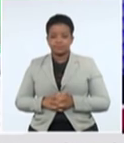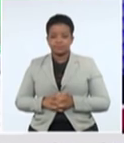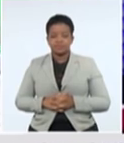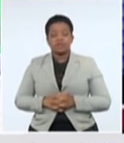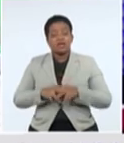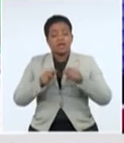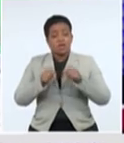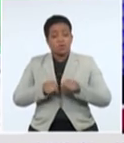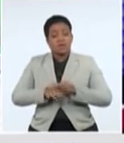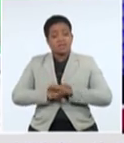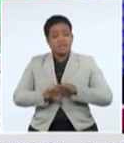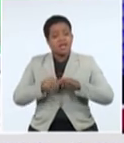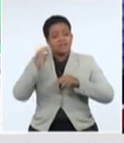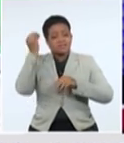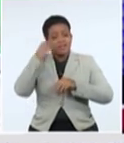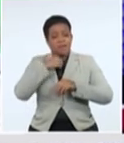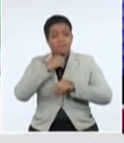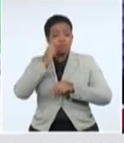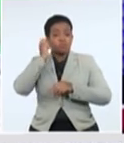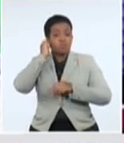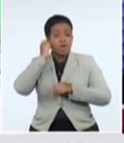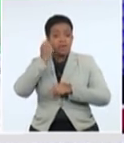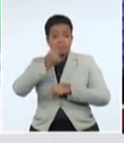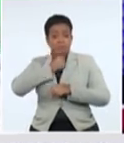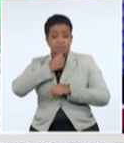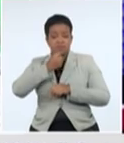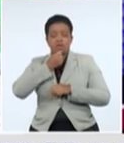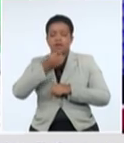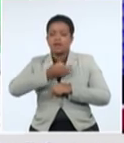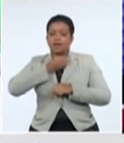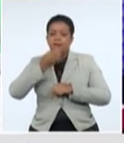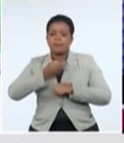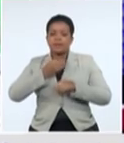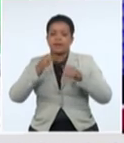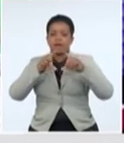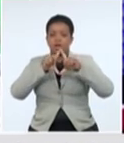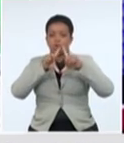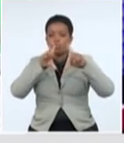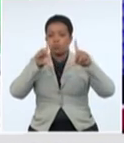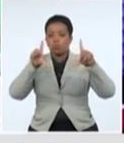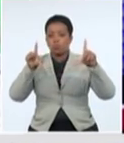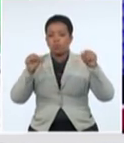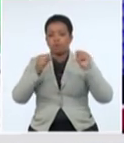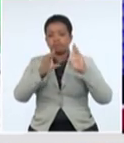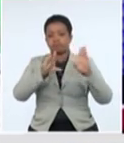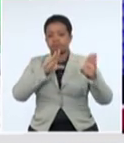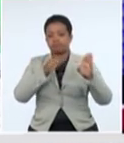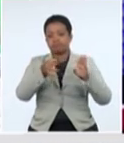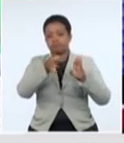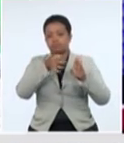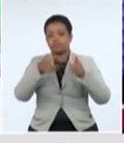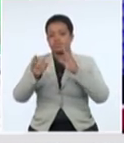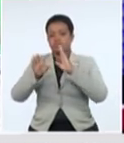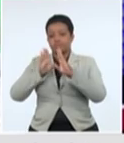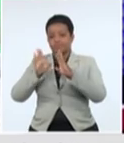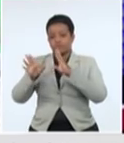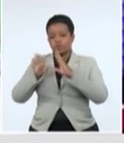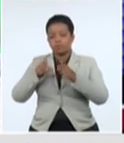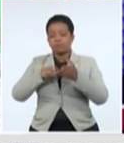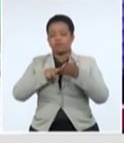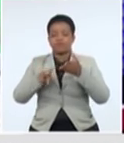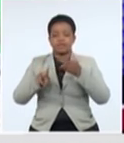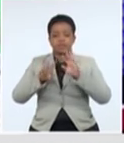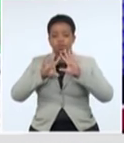el análisis del comportamiento o del diagnóstico de los casos autóctonos por provincias, por